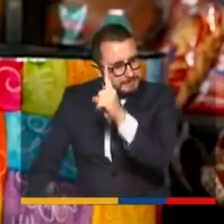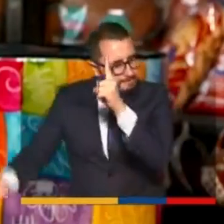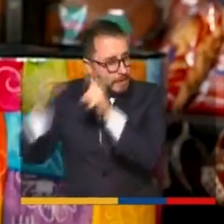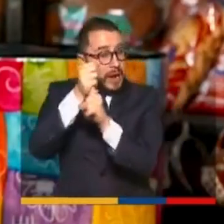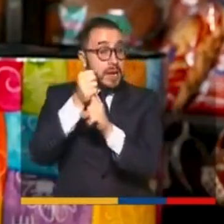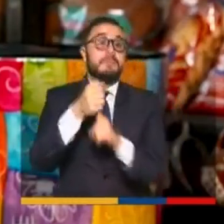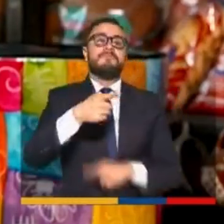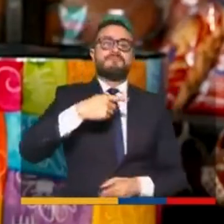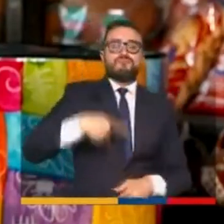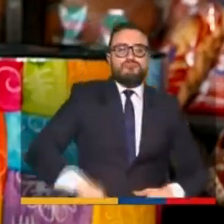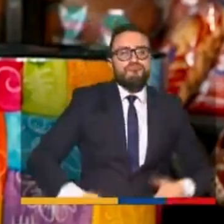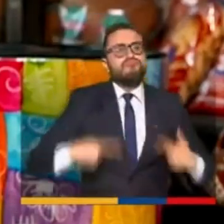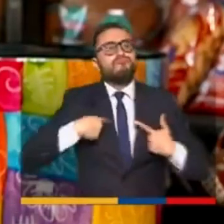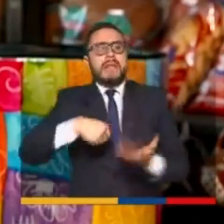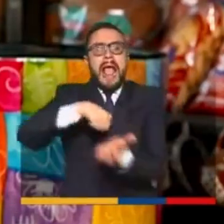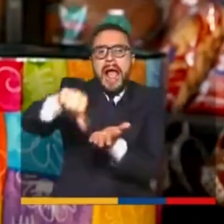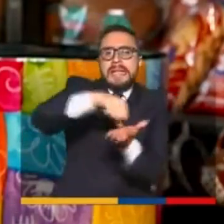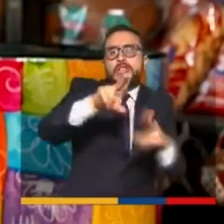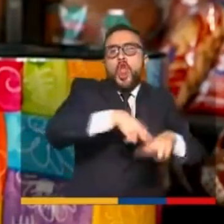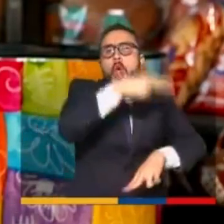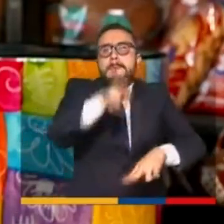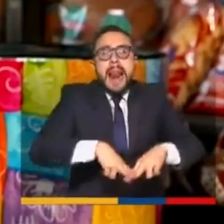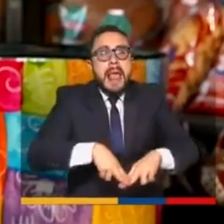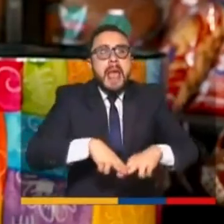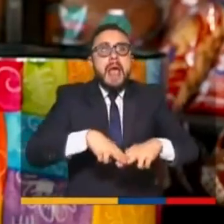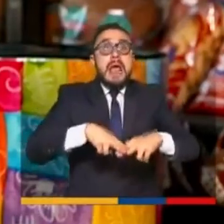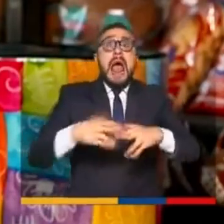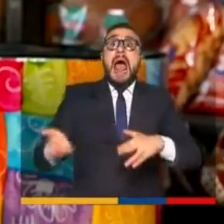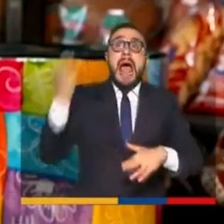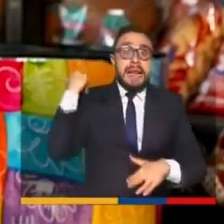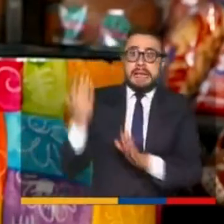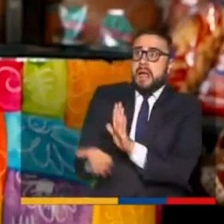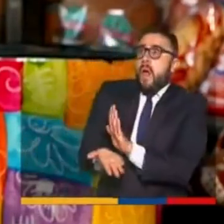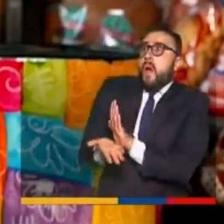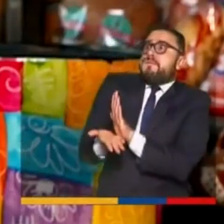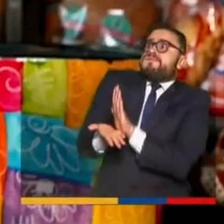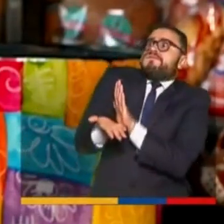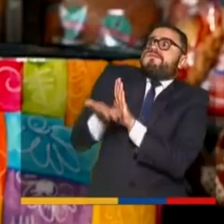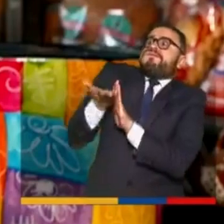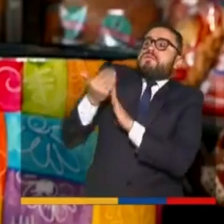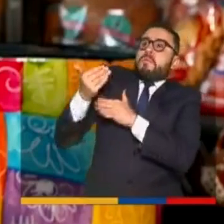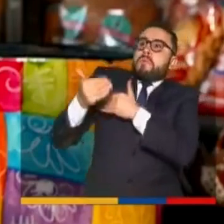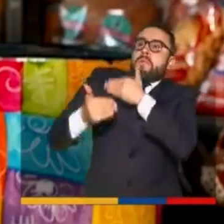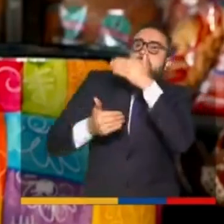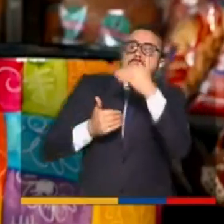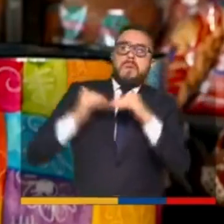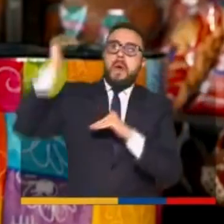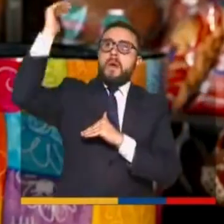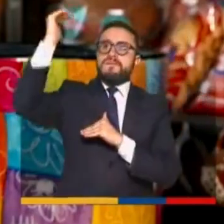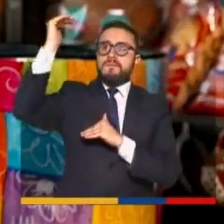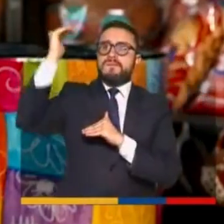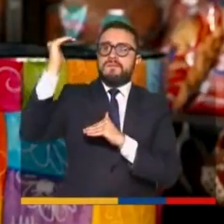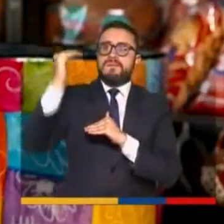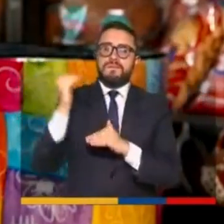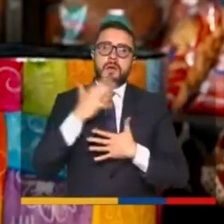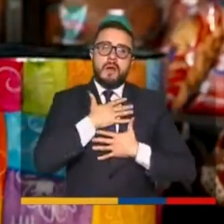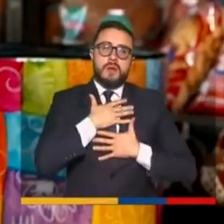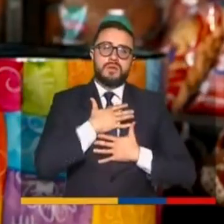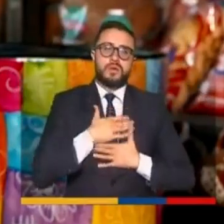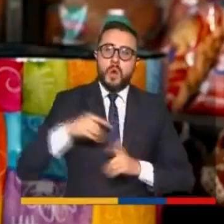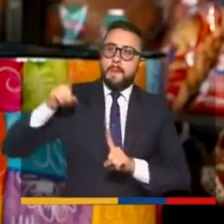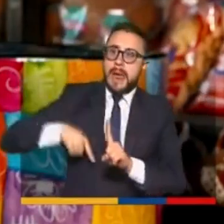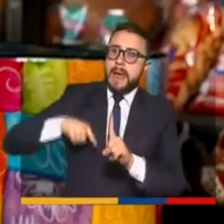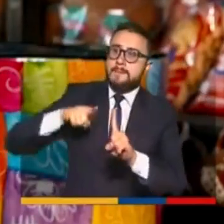de la vida viene disminuyendo en su crecimiento mes a mes. En especial, lo